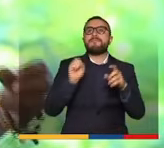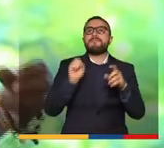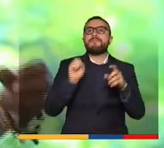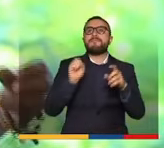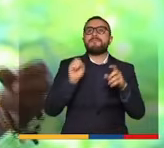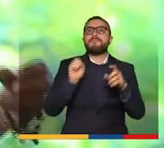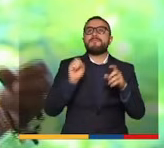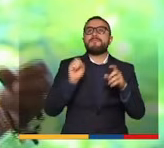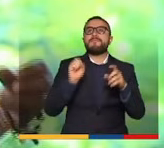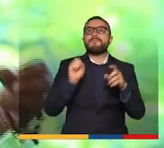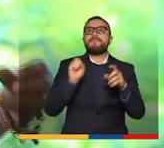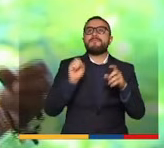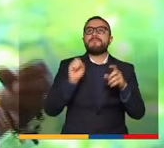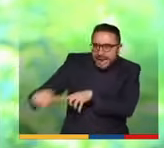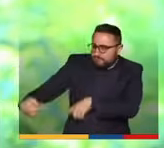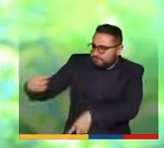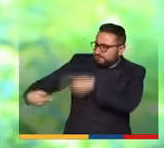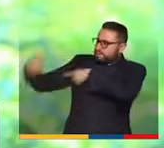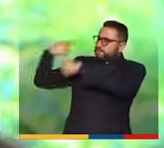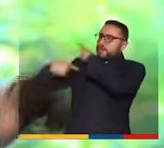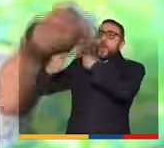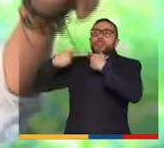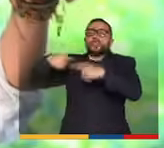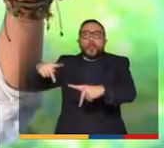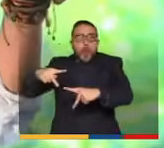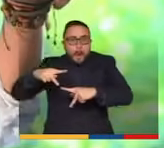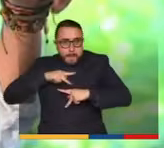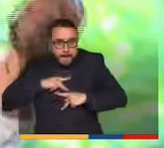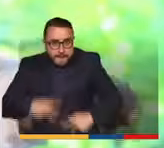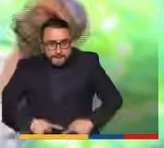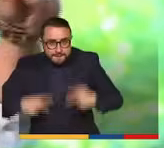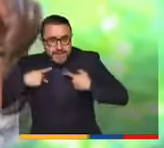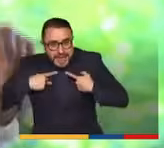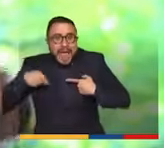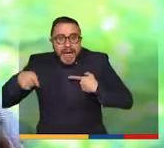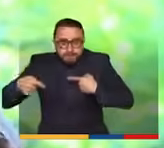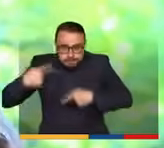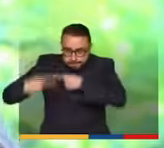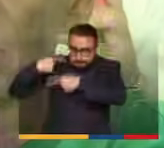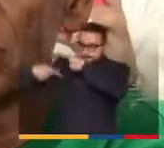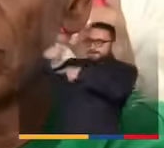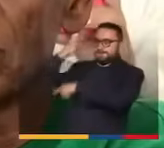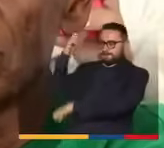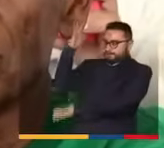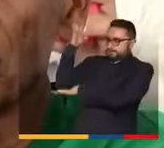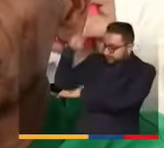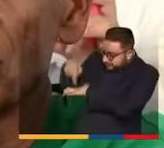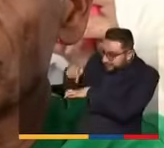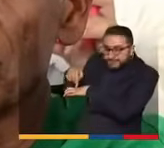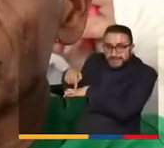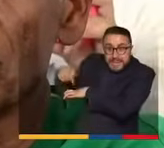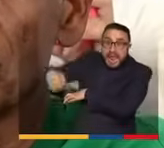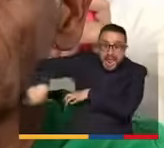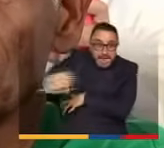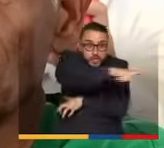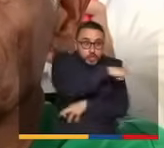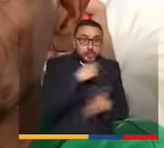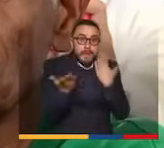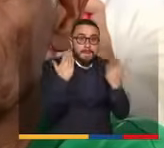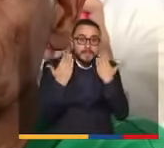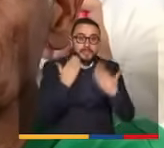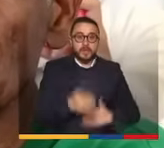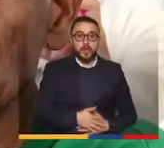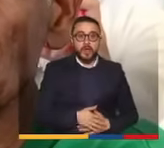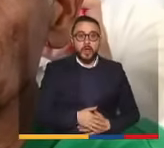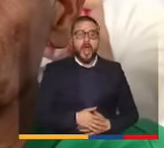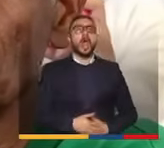ancestros de su propia existencia. Aquí no puede haber coalición posible con los asesinos. A los asesinos